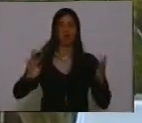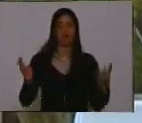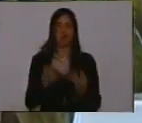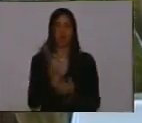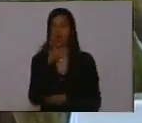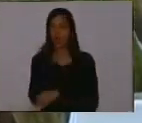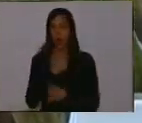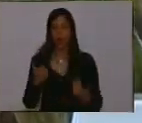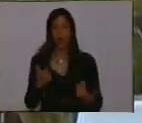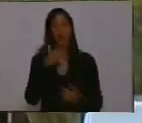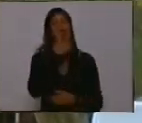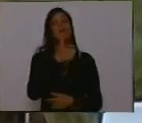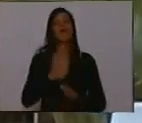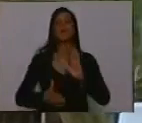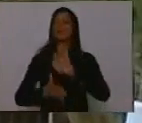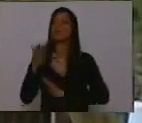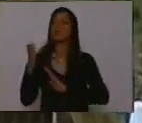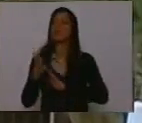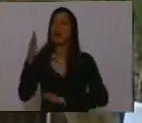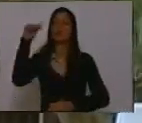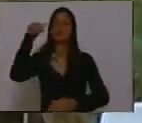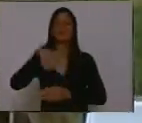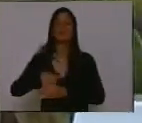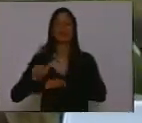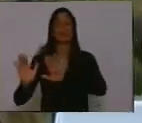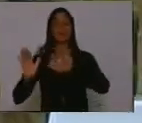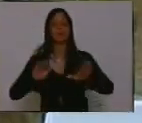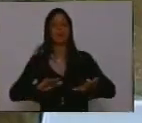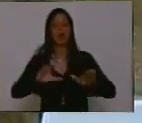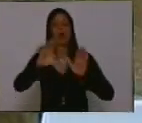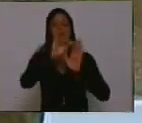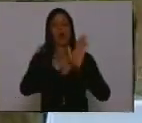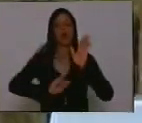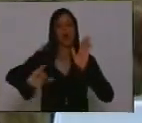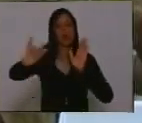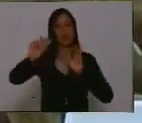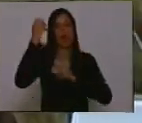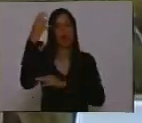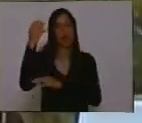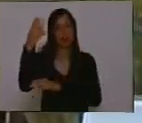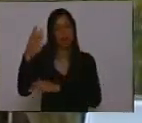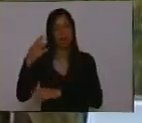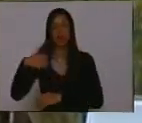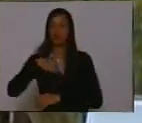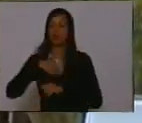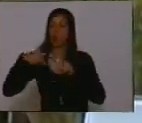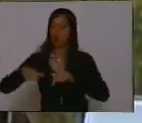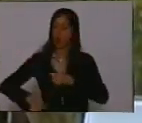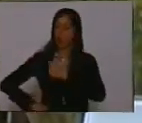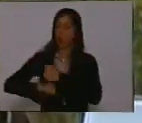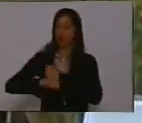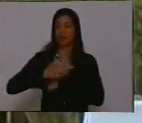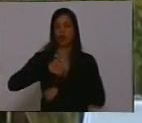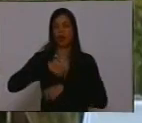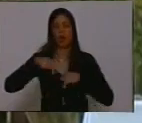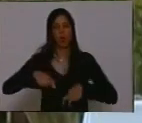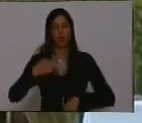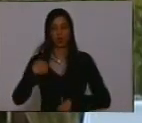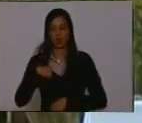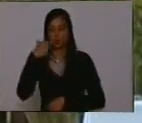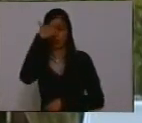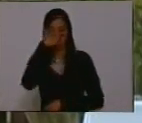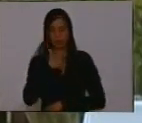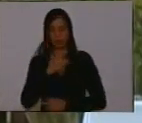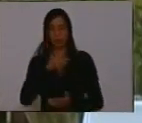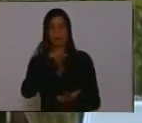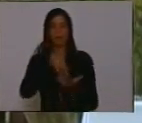y legitimó esta Asamblea Nacional Constituyente y nos está acompañando. Y hoy estamos por ustedes, pueblo venezolano. Estamos dando la cara